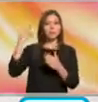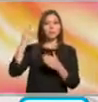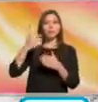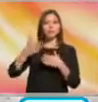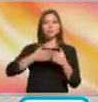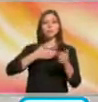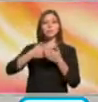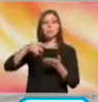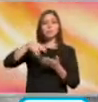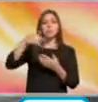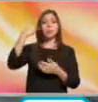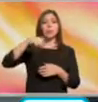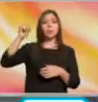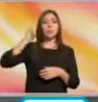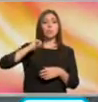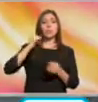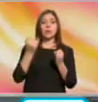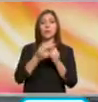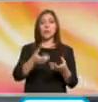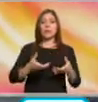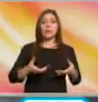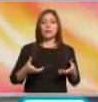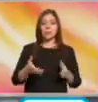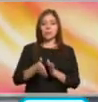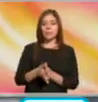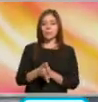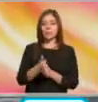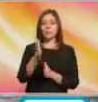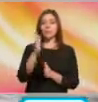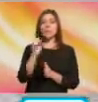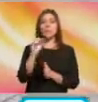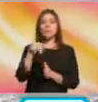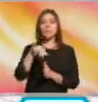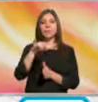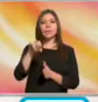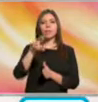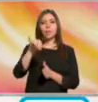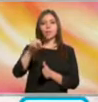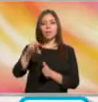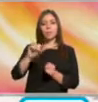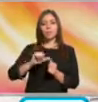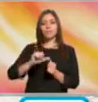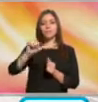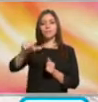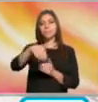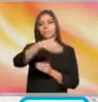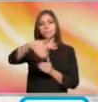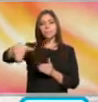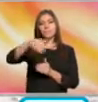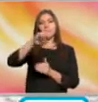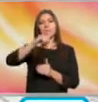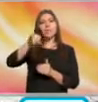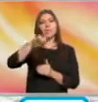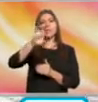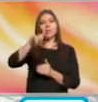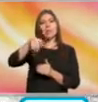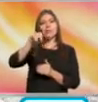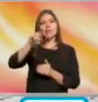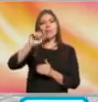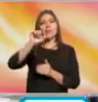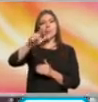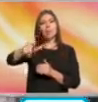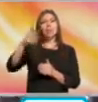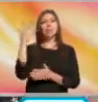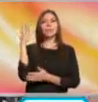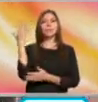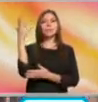era como esta calle de San Jerónimo que va a dar hacia lo que es el eje central, arbolada, pequeña, con viejas